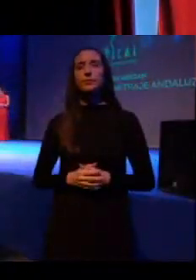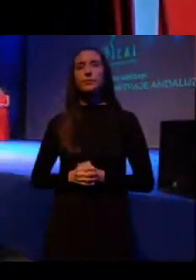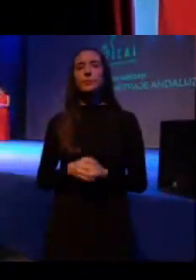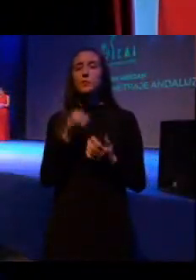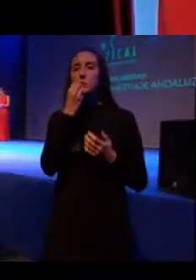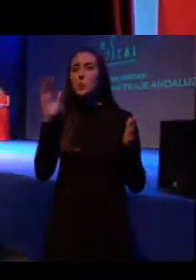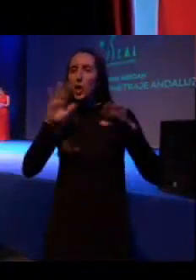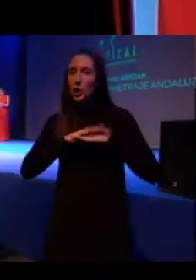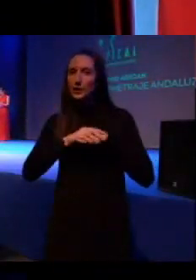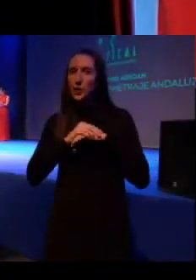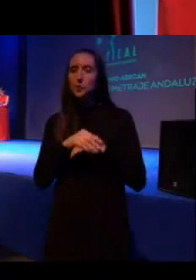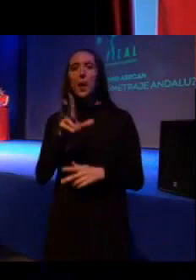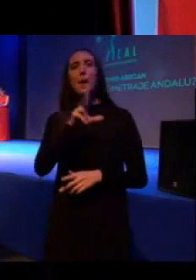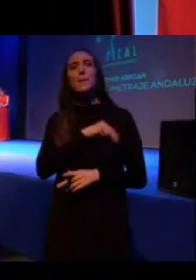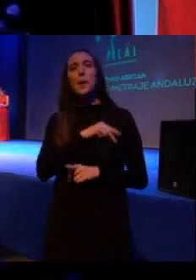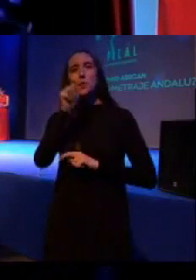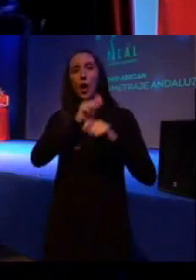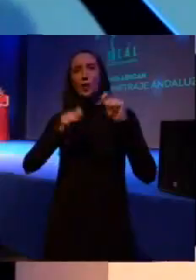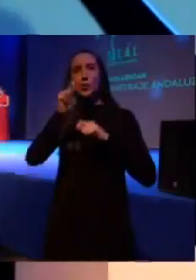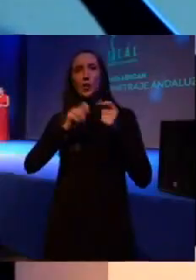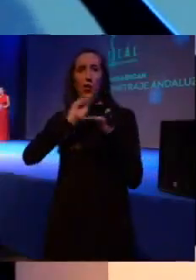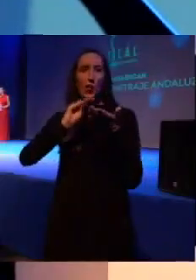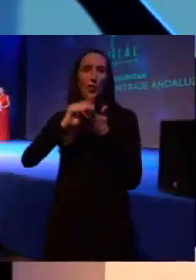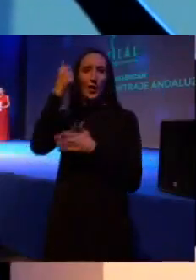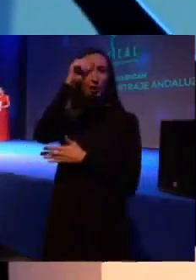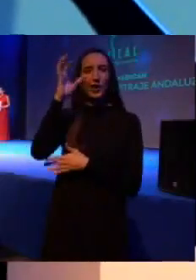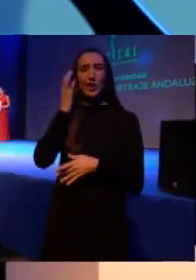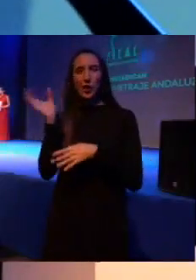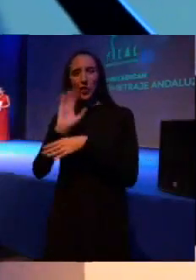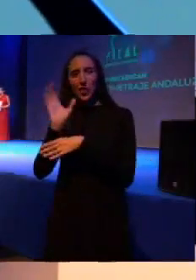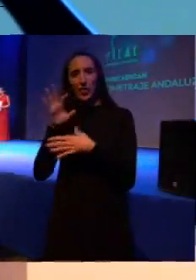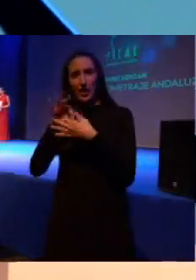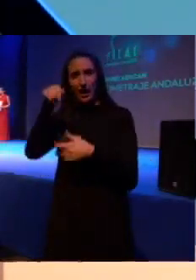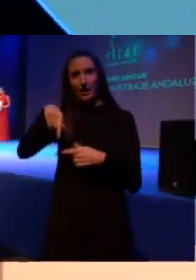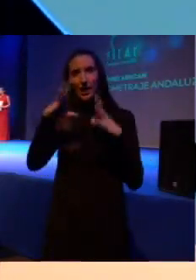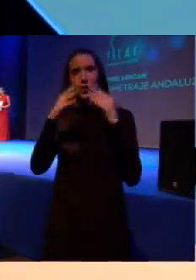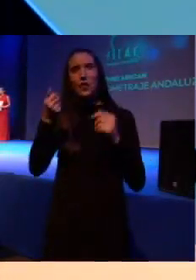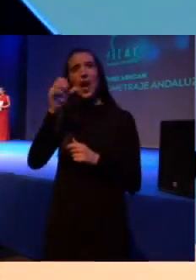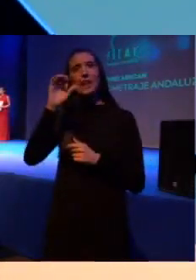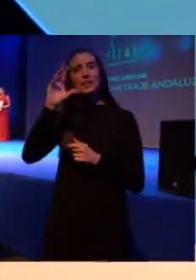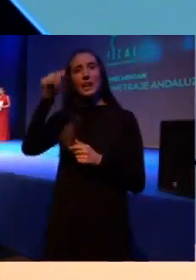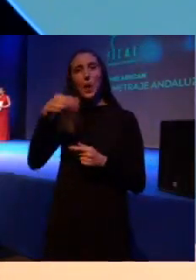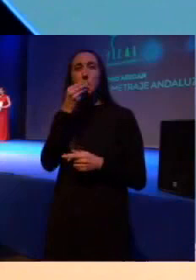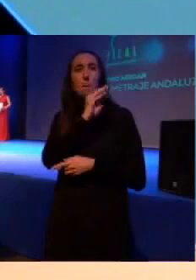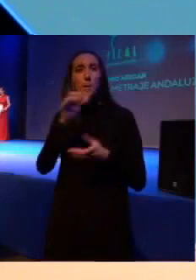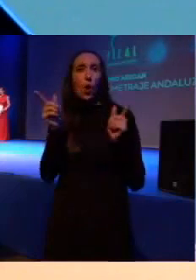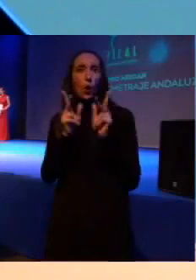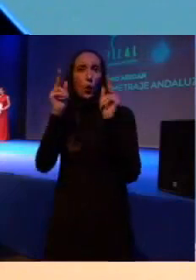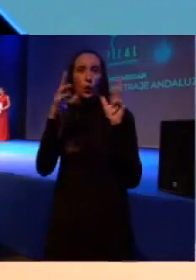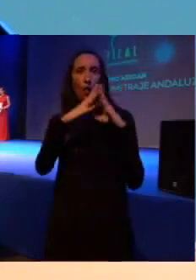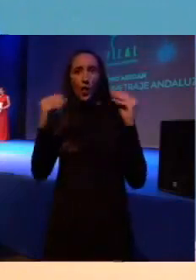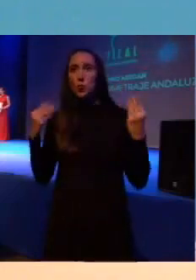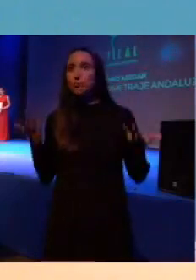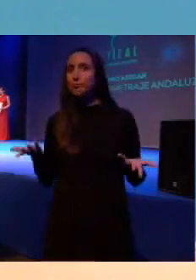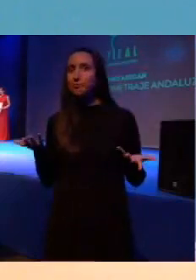Muy buenas noches. El premio de la Asociación de Escritoras y Escritores Cinematográficos en Andalucía, ASECAN, al mejor cortometraje andaluz, es